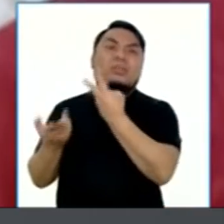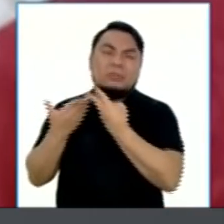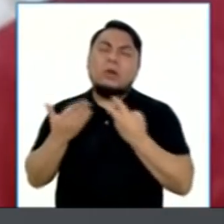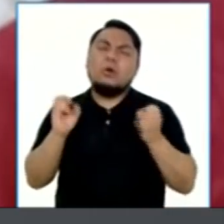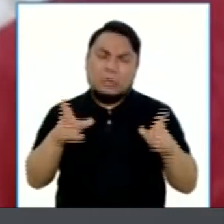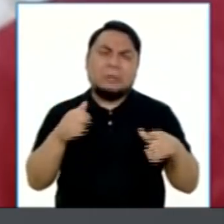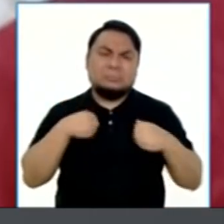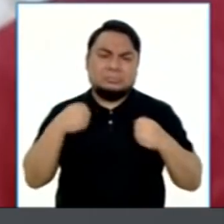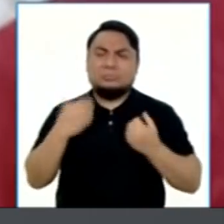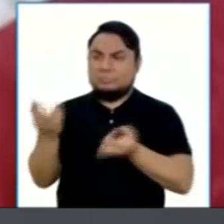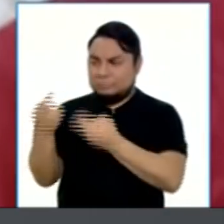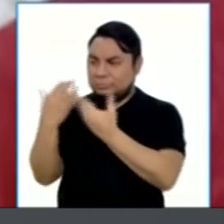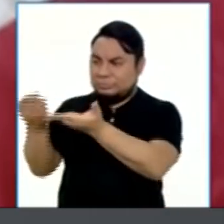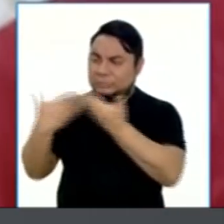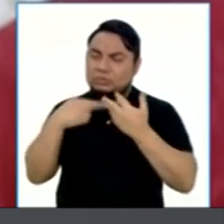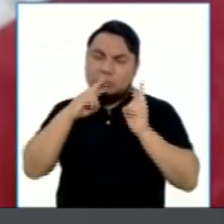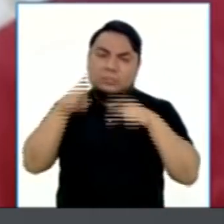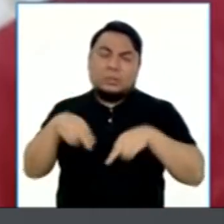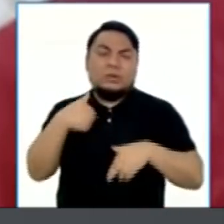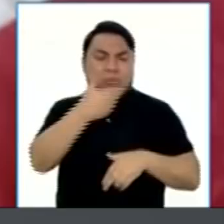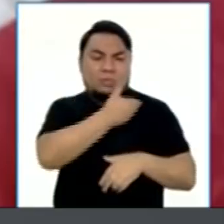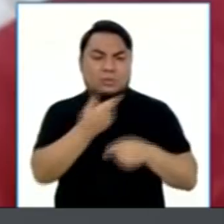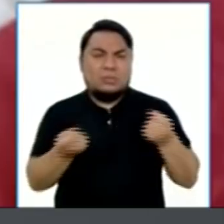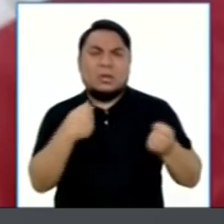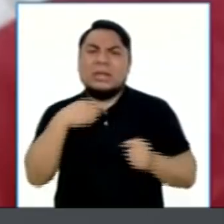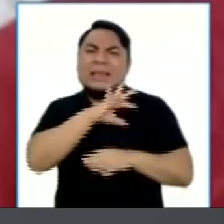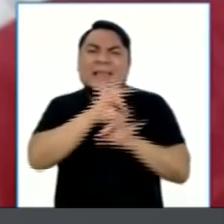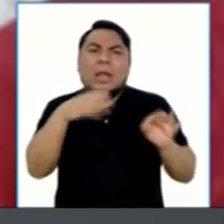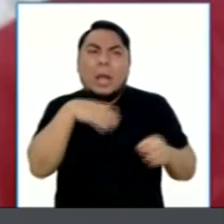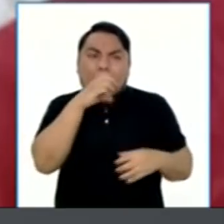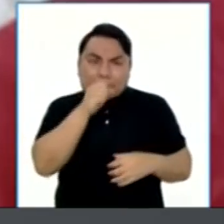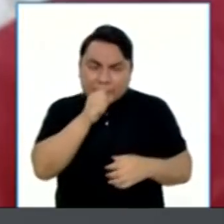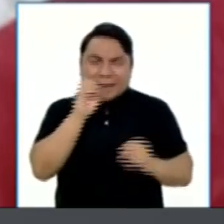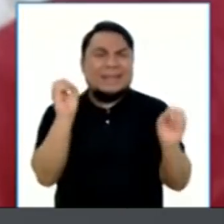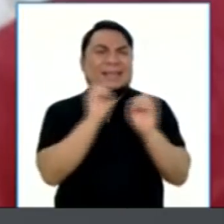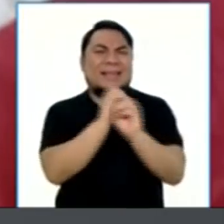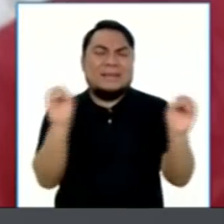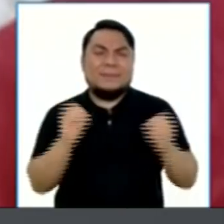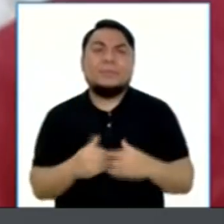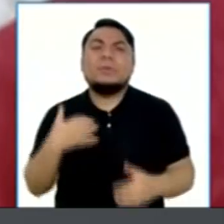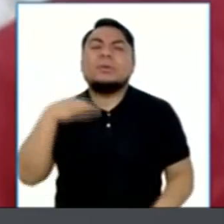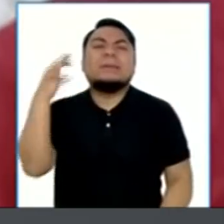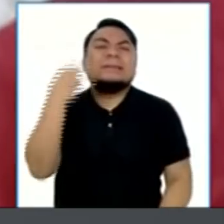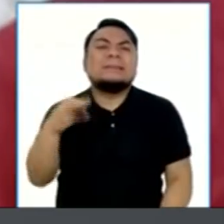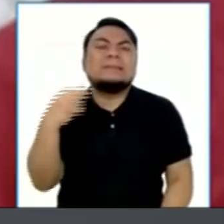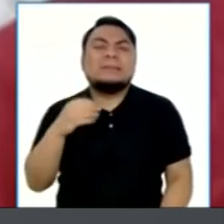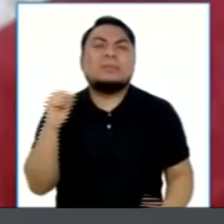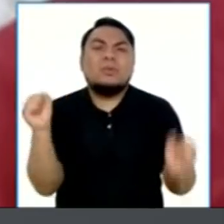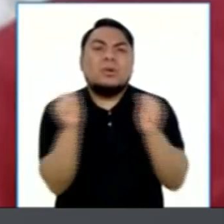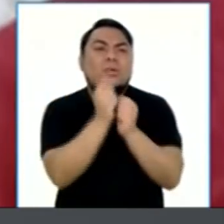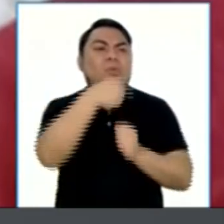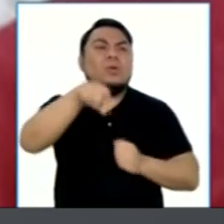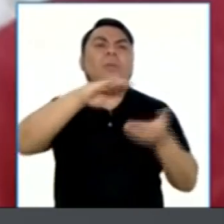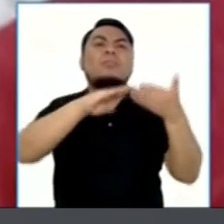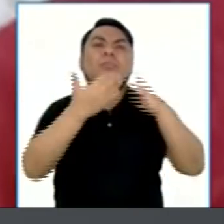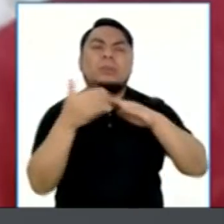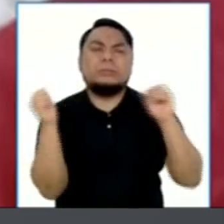gobierno que no tiene nada que esconder, que está siempre del lado de la